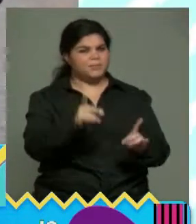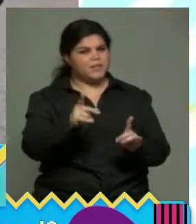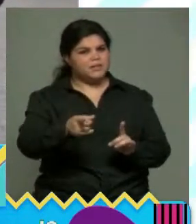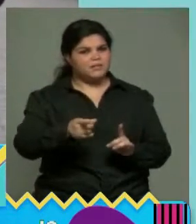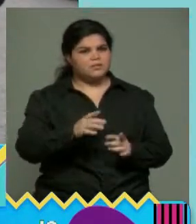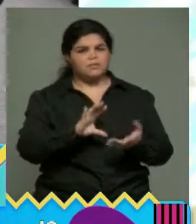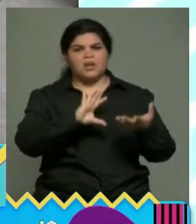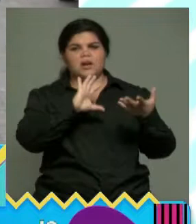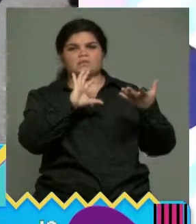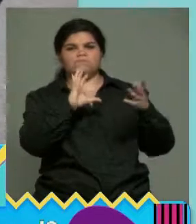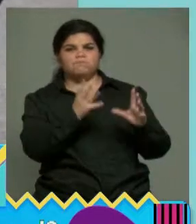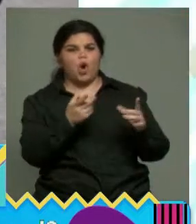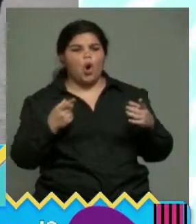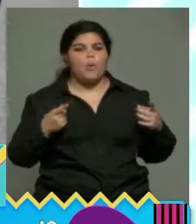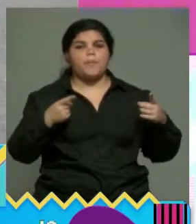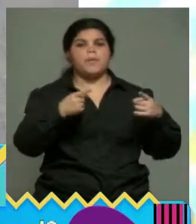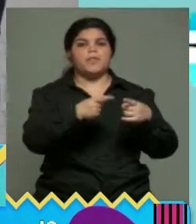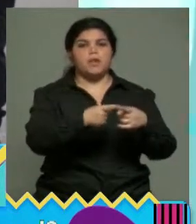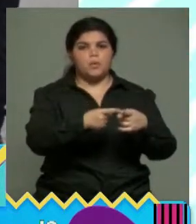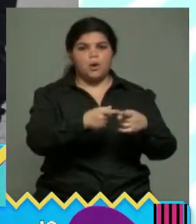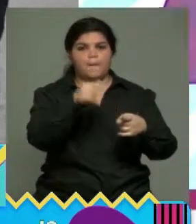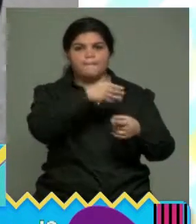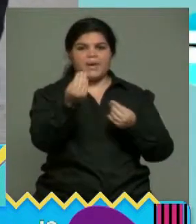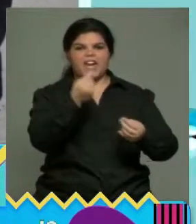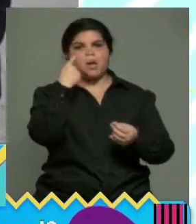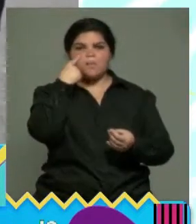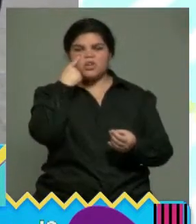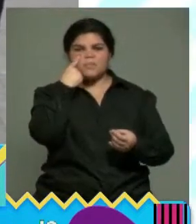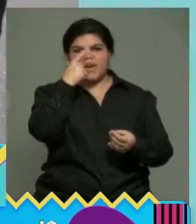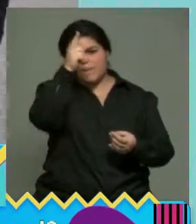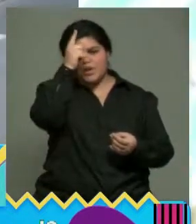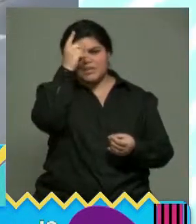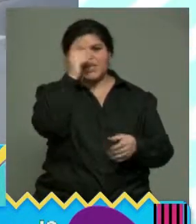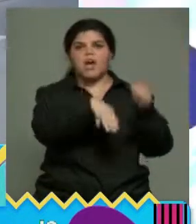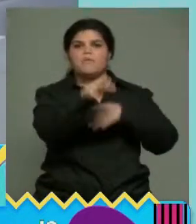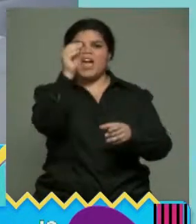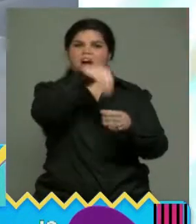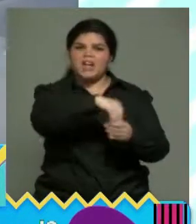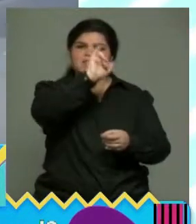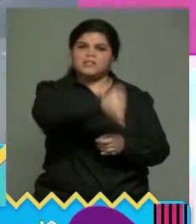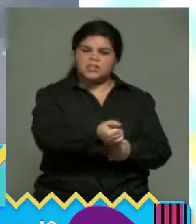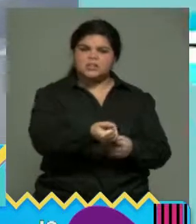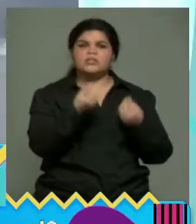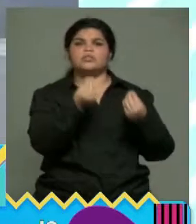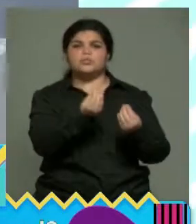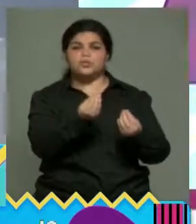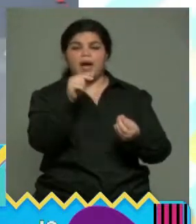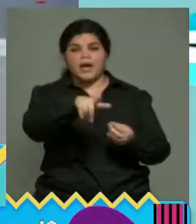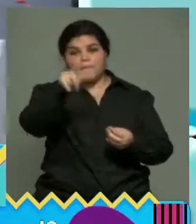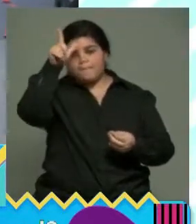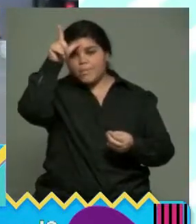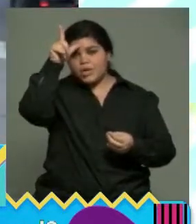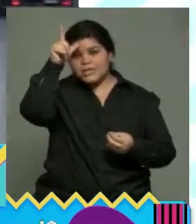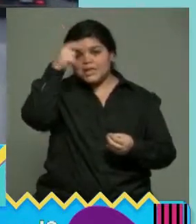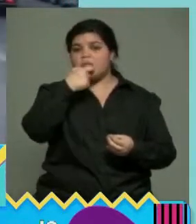de que los municipios tengan su policía vial es que la policía de Mendoza se dedique a lo